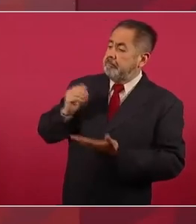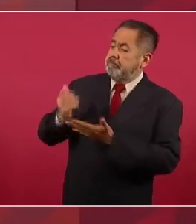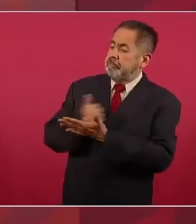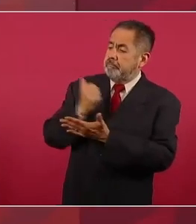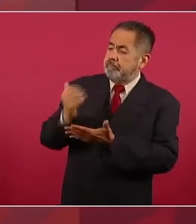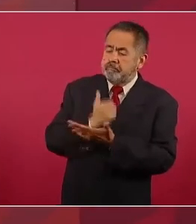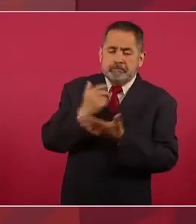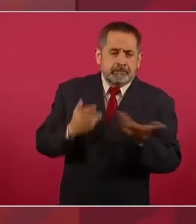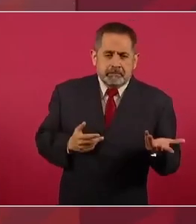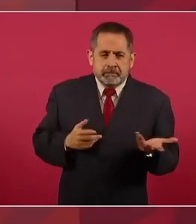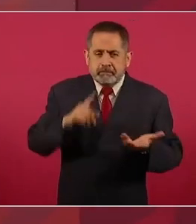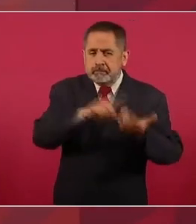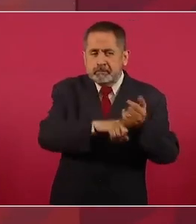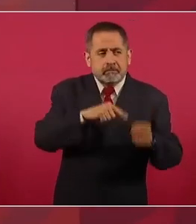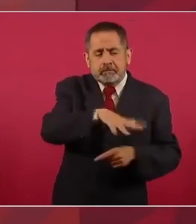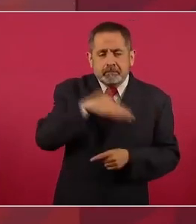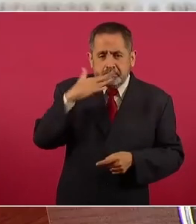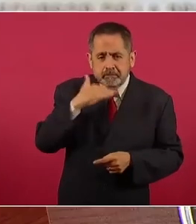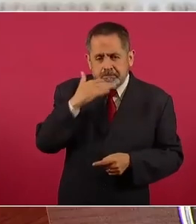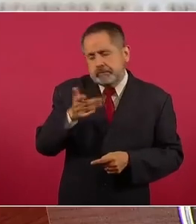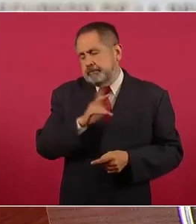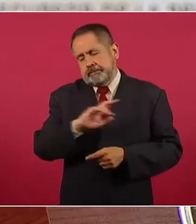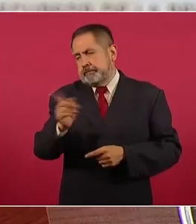de actos de corrupción,